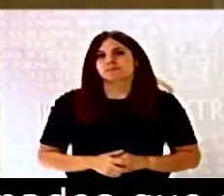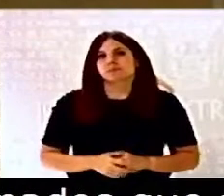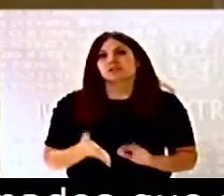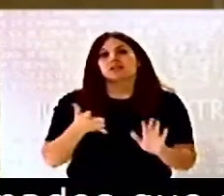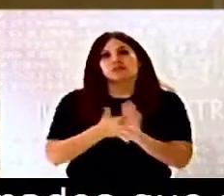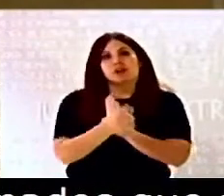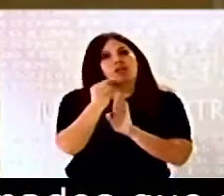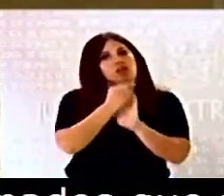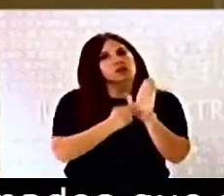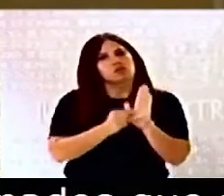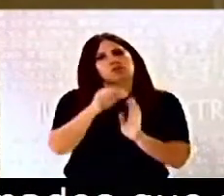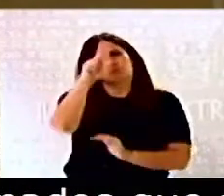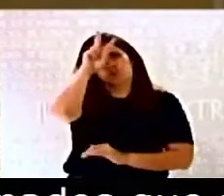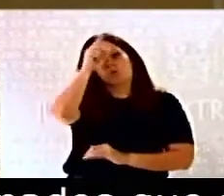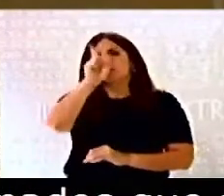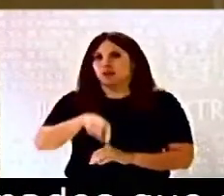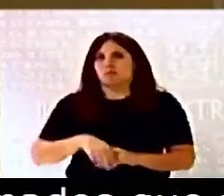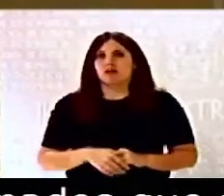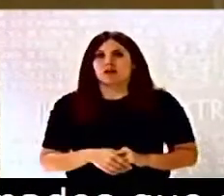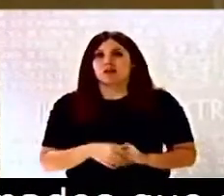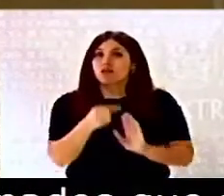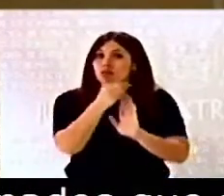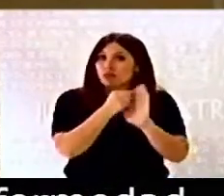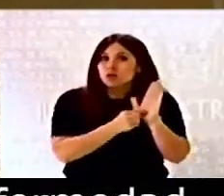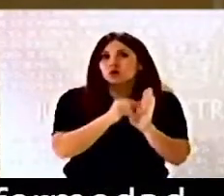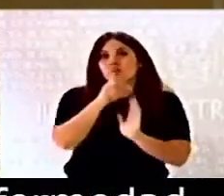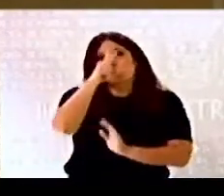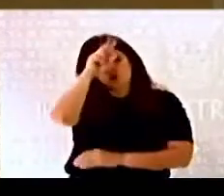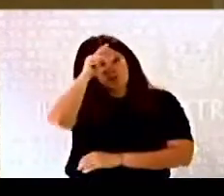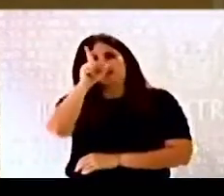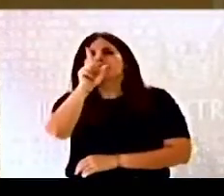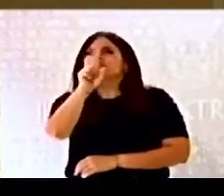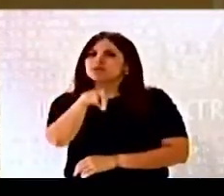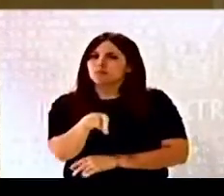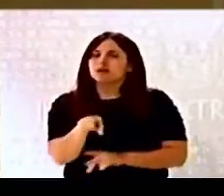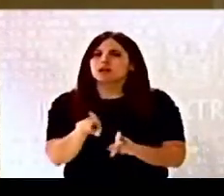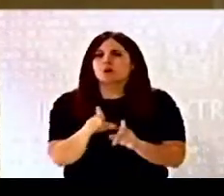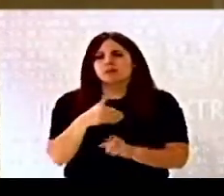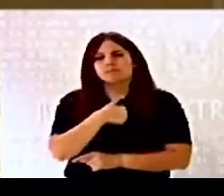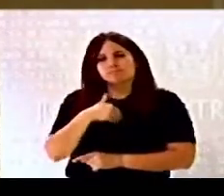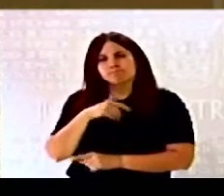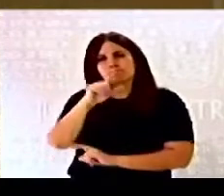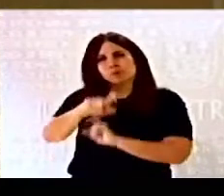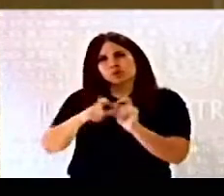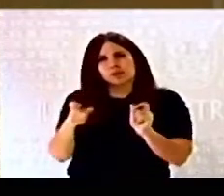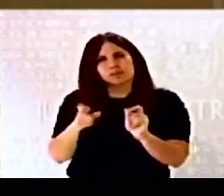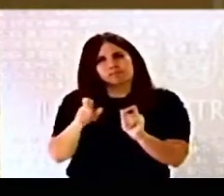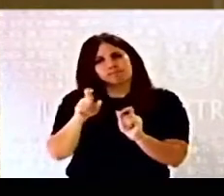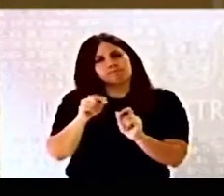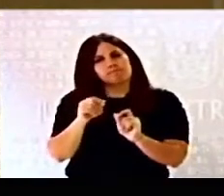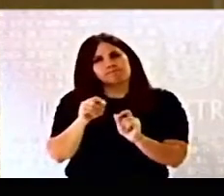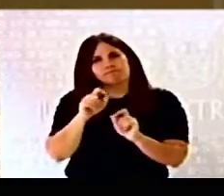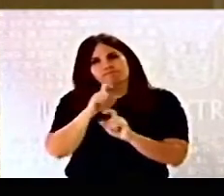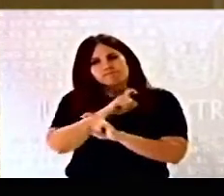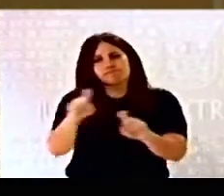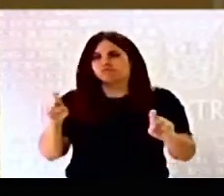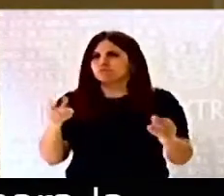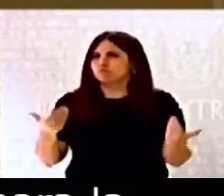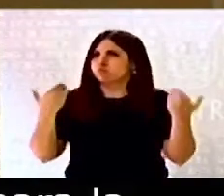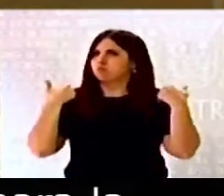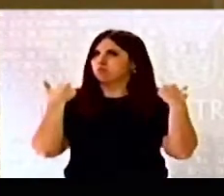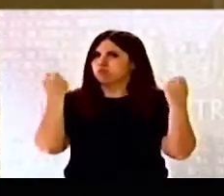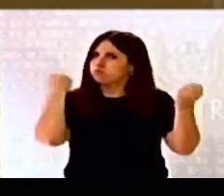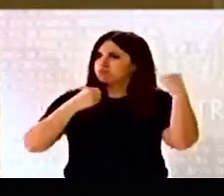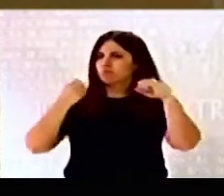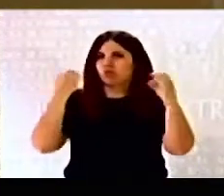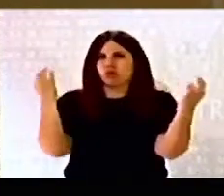preocupación. Y más que para la preocupación, para llamar a la responsabilidad, fundamentalmente, ¿no? Que se vayan